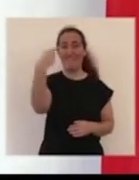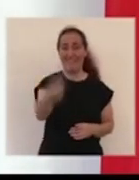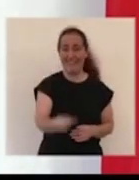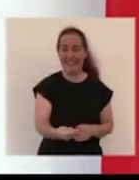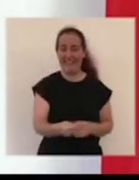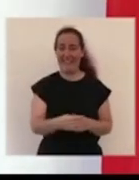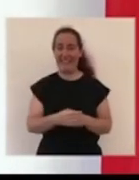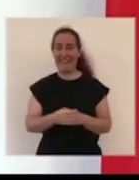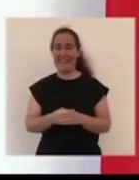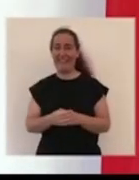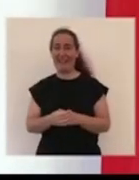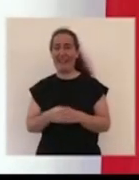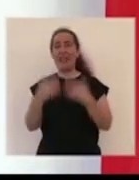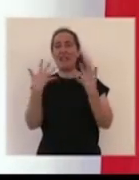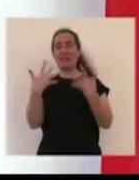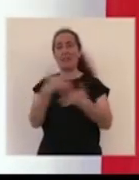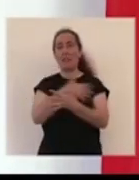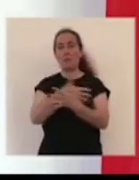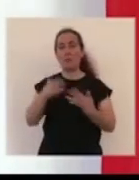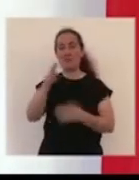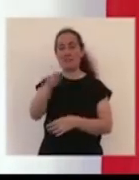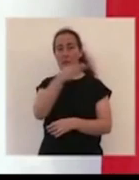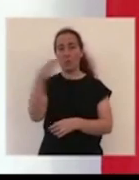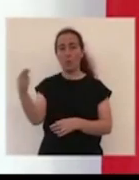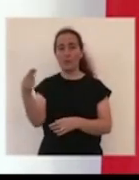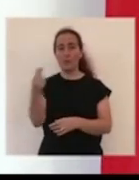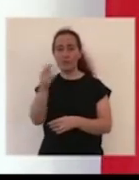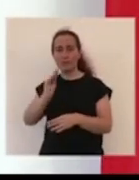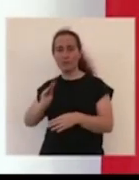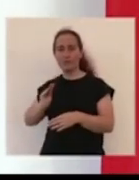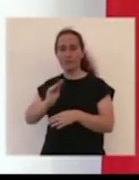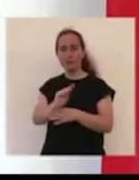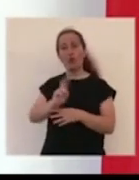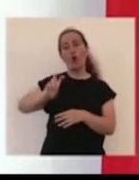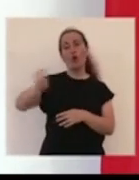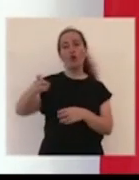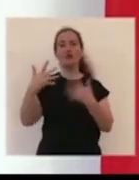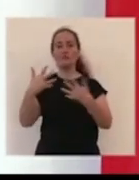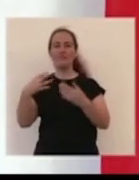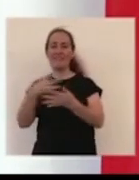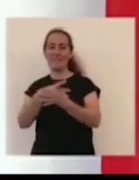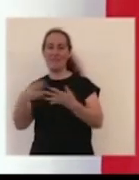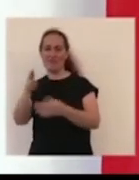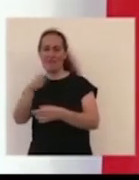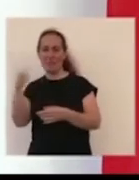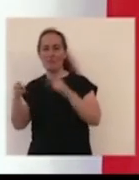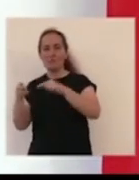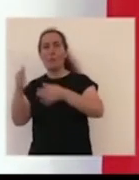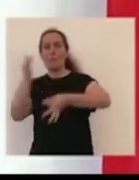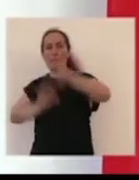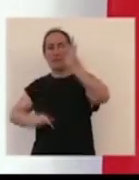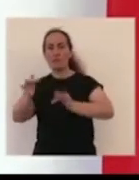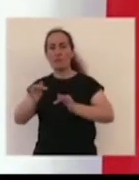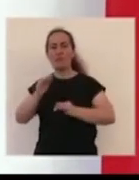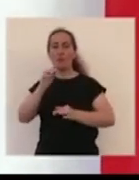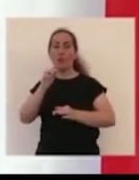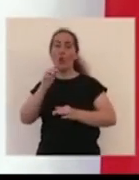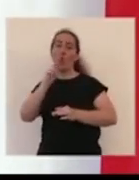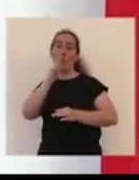2024, 10 millones de euros y otros 10 en el presupuesto de